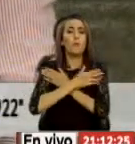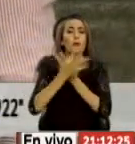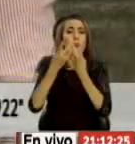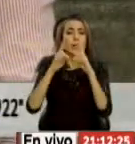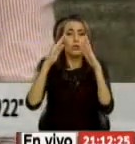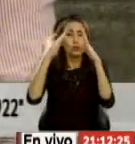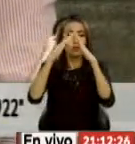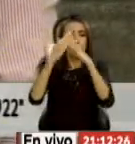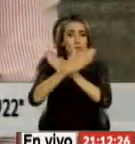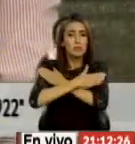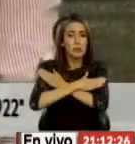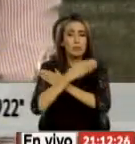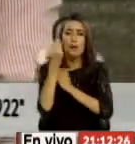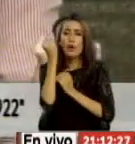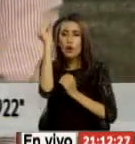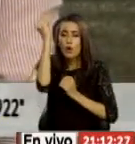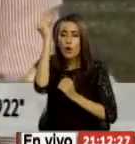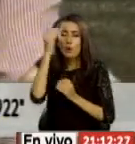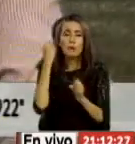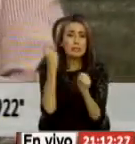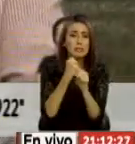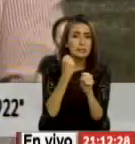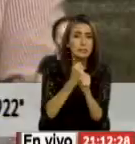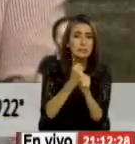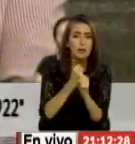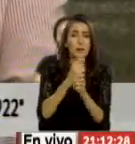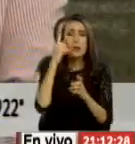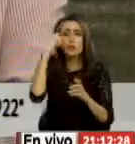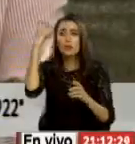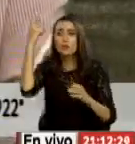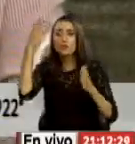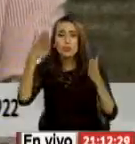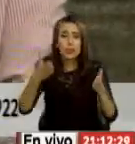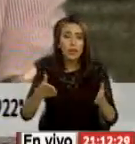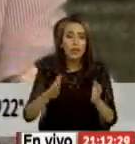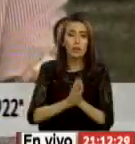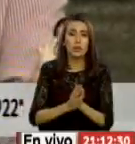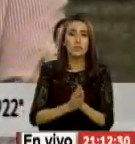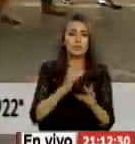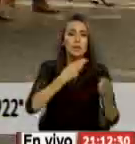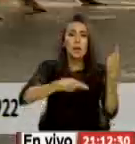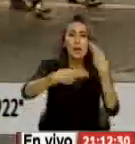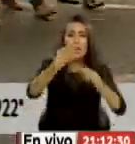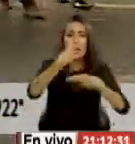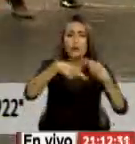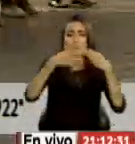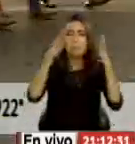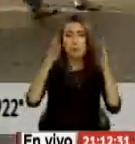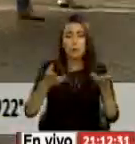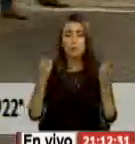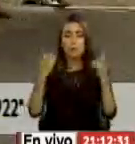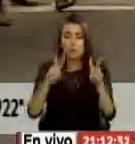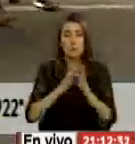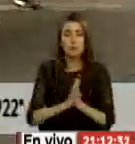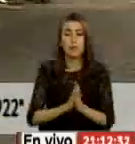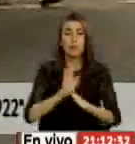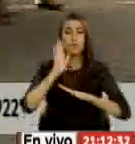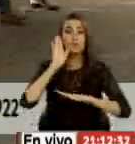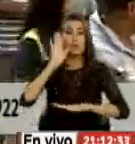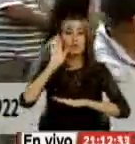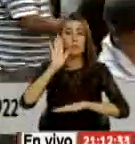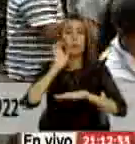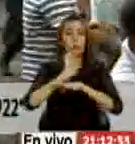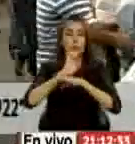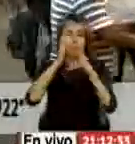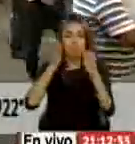los jóvenes, de los trabajadores, de los soñadores, de los emprendedores. Recordó que su compromiso es con los ecuatorianos